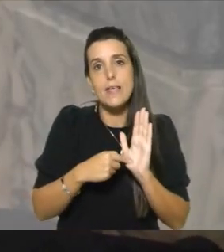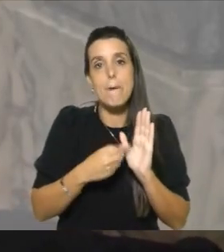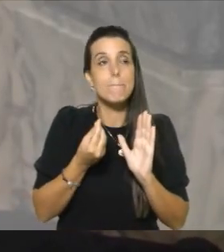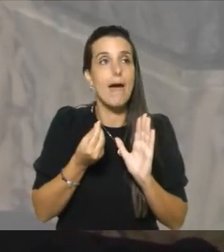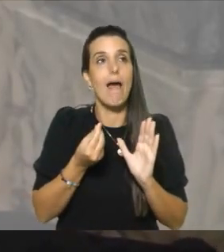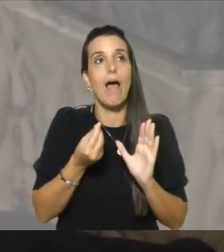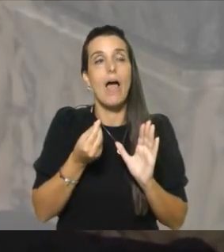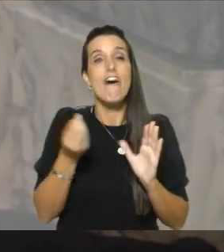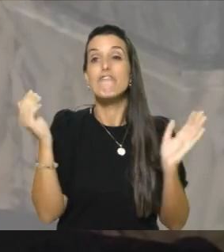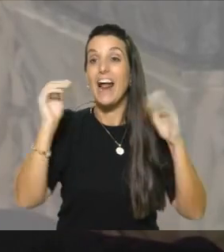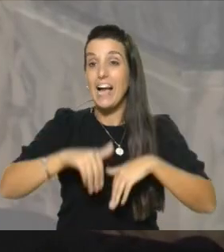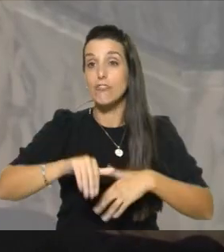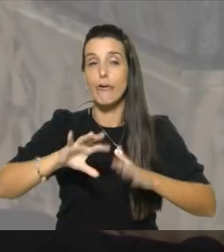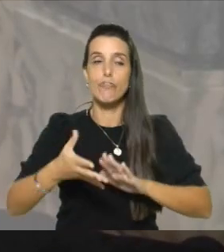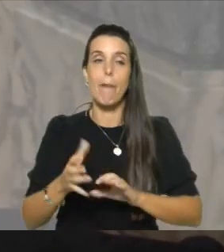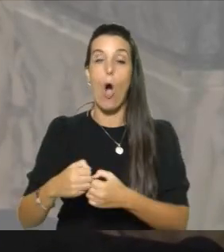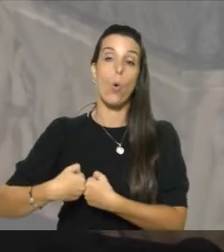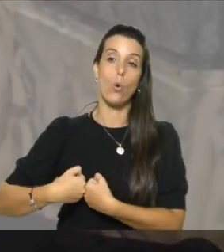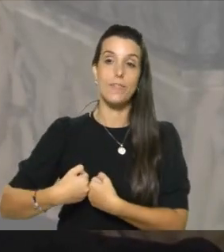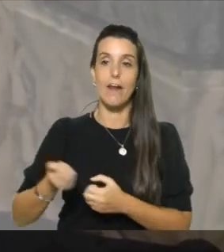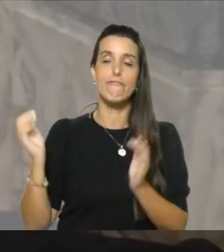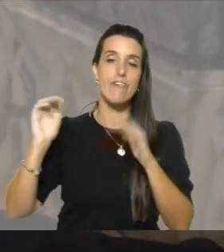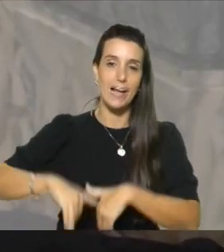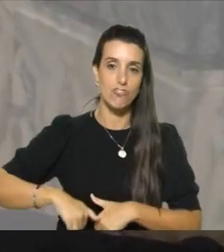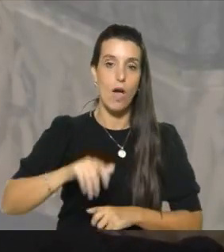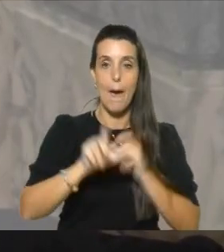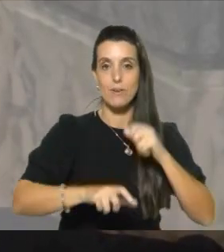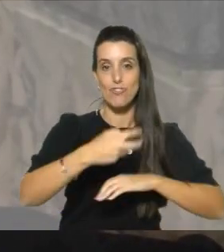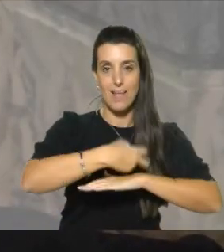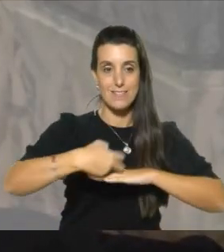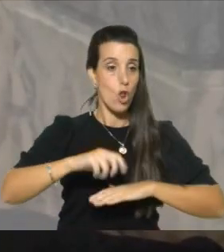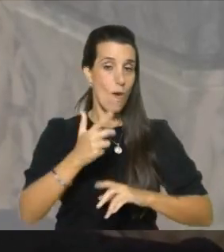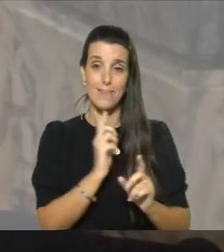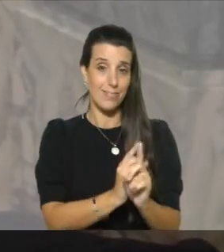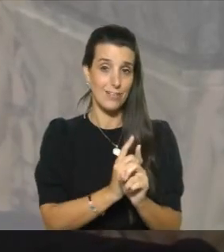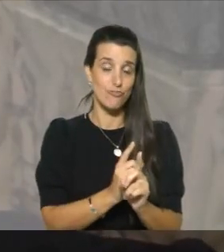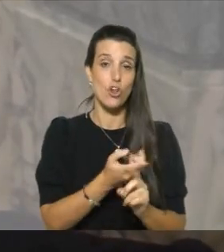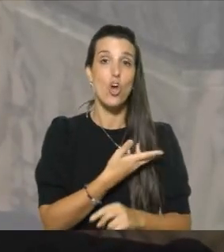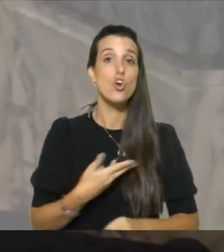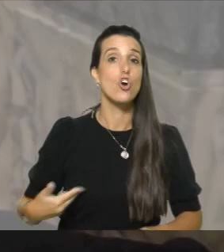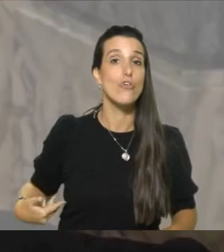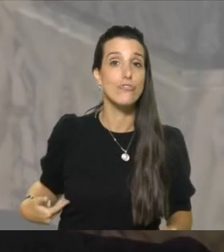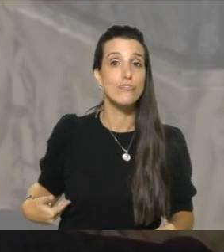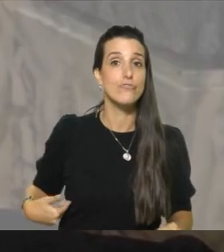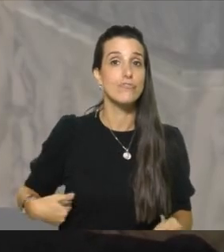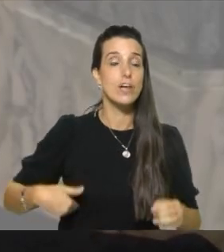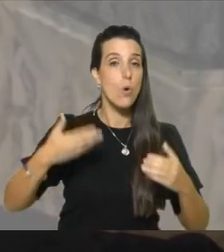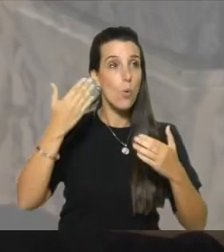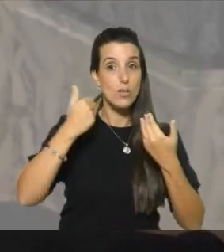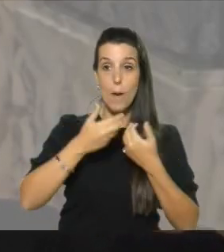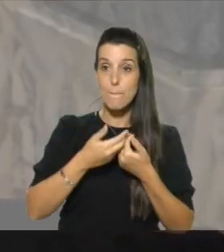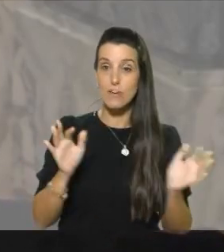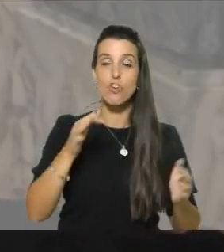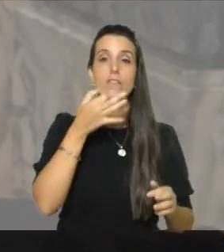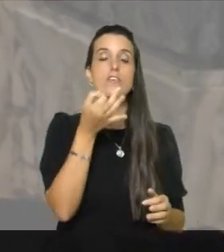tapar el fracaso de las políticas de atención a personas en situación de calle este gobierno inicialmente planteaba